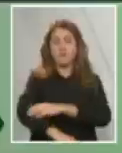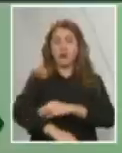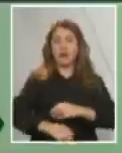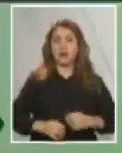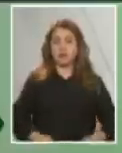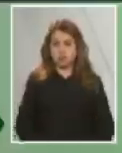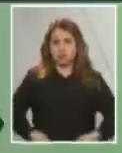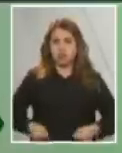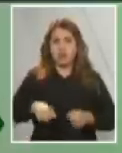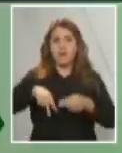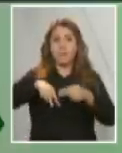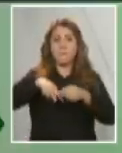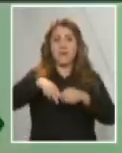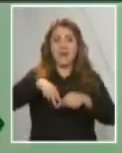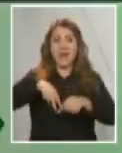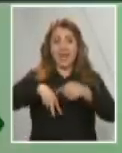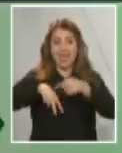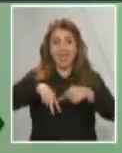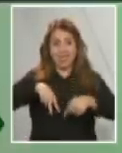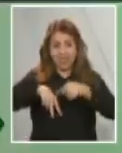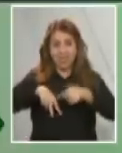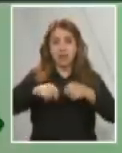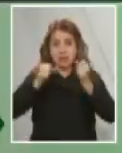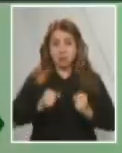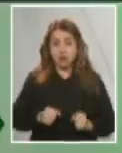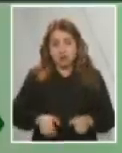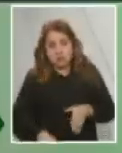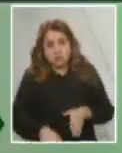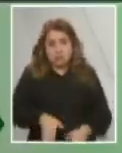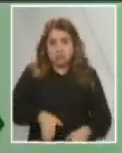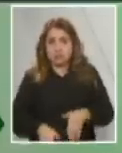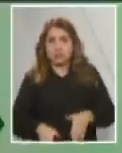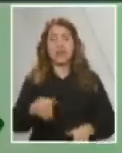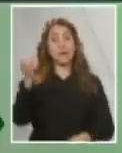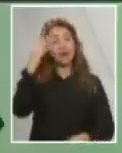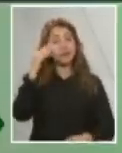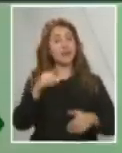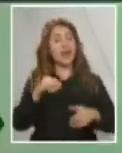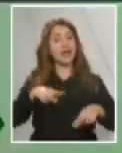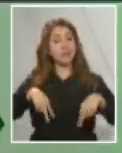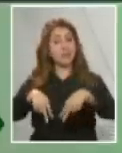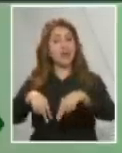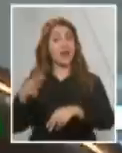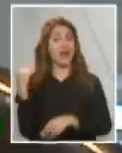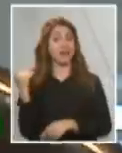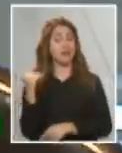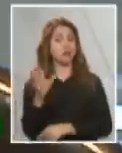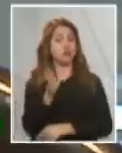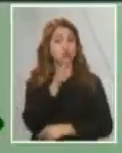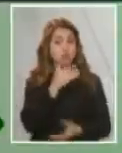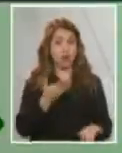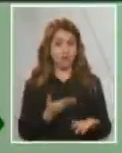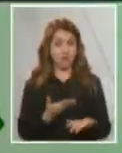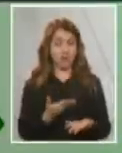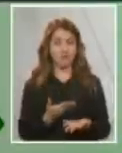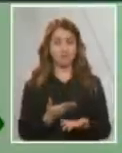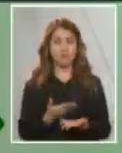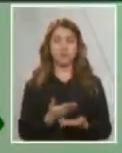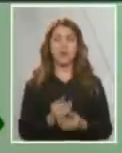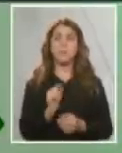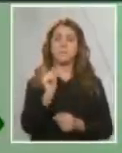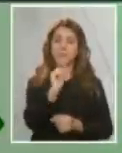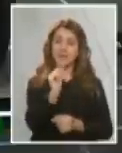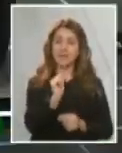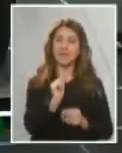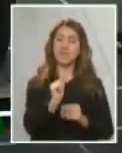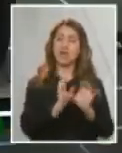barras que se ponen en las piernas, pueden empezar a aprender a caminar. Es algo que antes no existía. No existía. Entonces, pues, digo, ¿cuánto las pequeñas